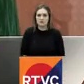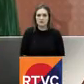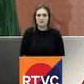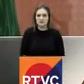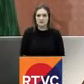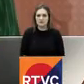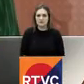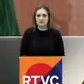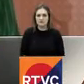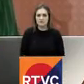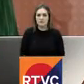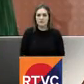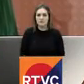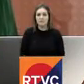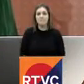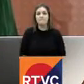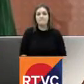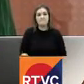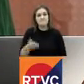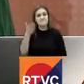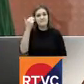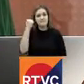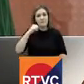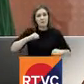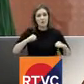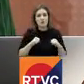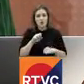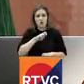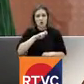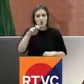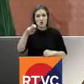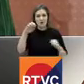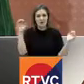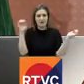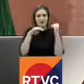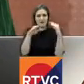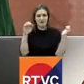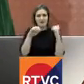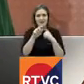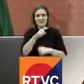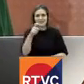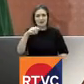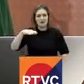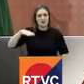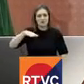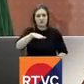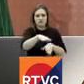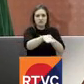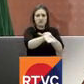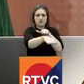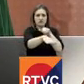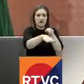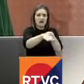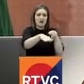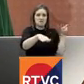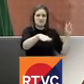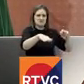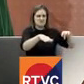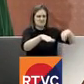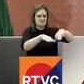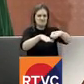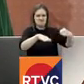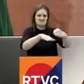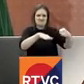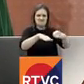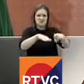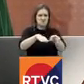Las víctimas del asalto en la calle 100, norte de Bogotá, presentaron la denuncia ante las autoridades competentes. Los afectados ahora esperan que un